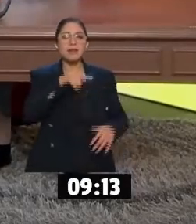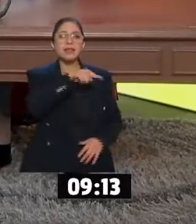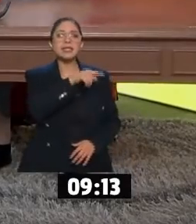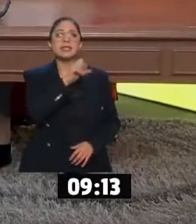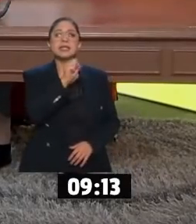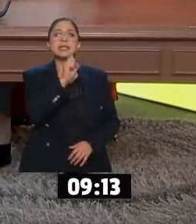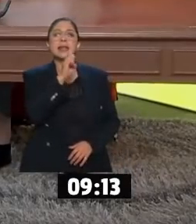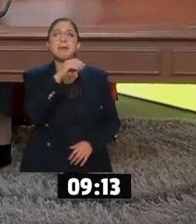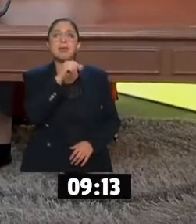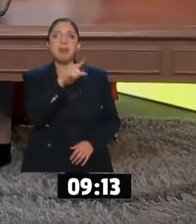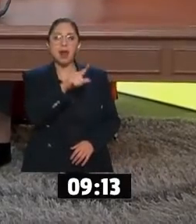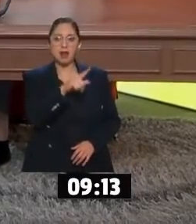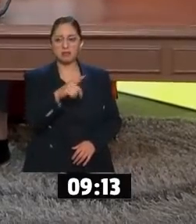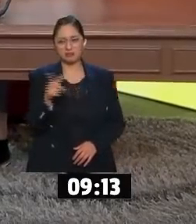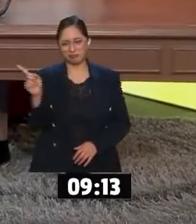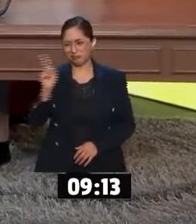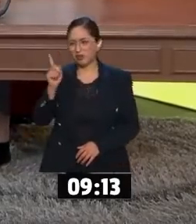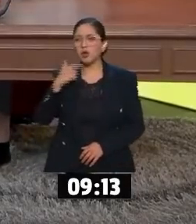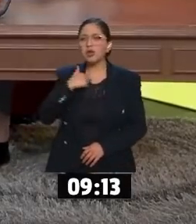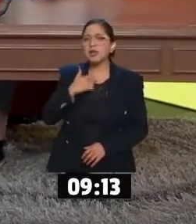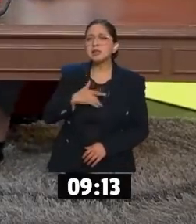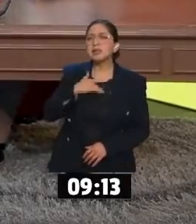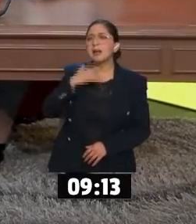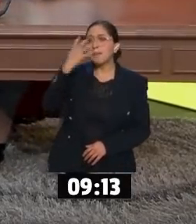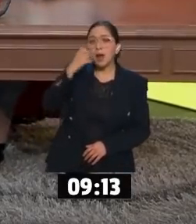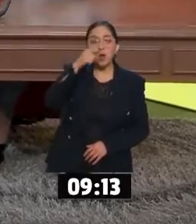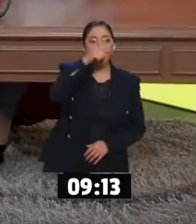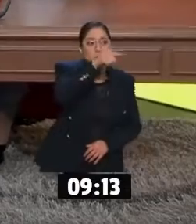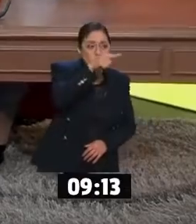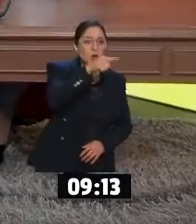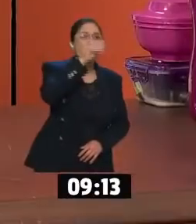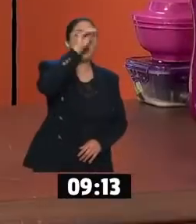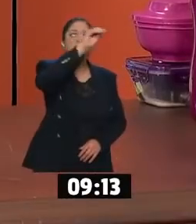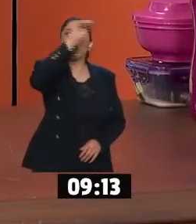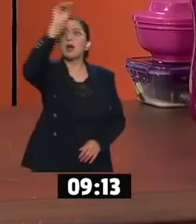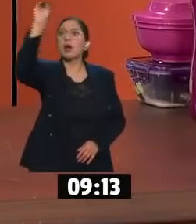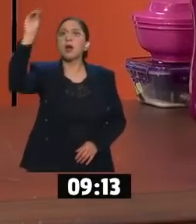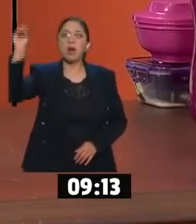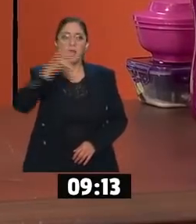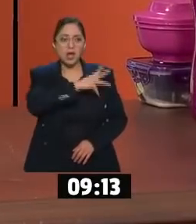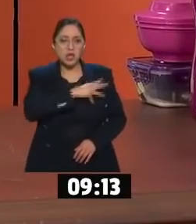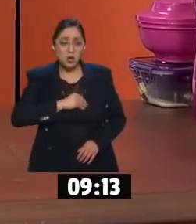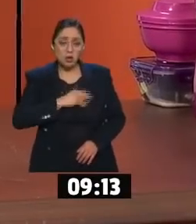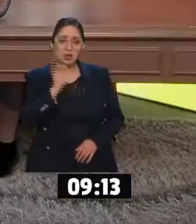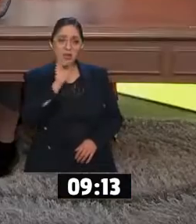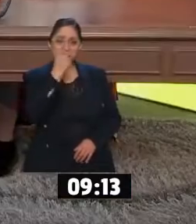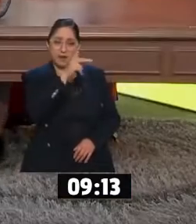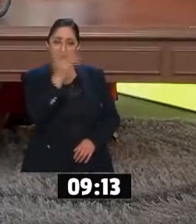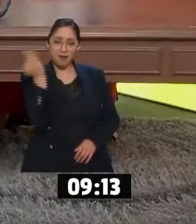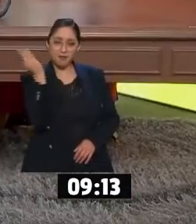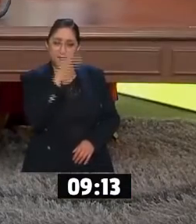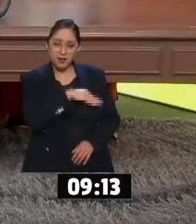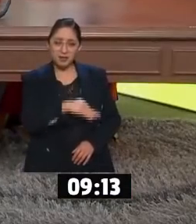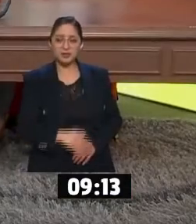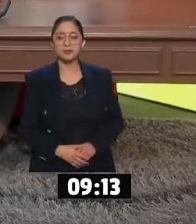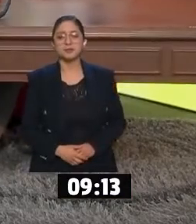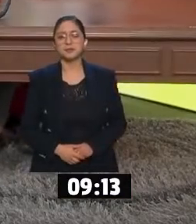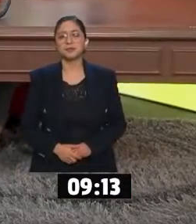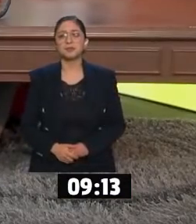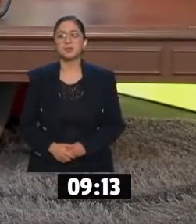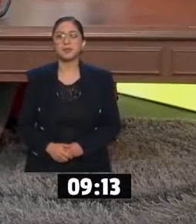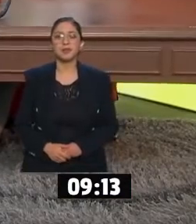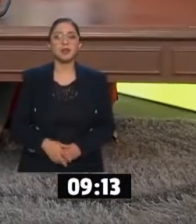baboso. también. Sentimental, usted que anda regando hijos. No, sentimental, A mí ah. se me hace que ni son suyos, pero... Yo me quedé acojonado,